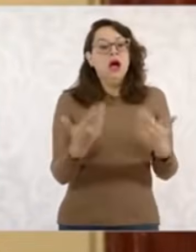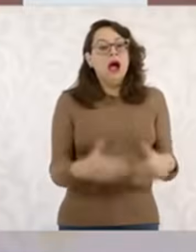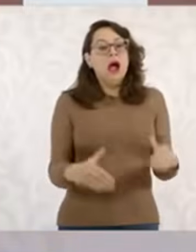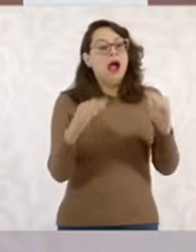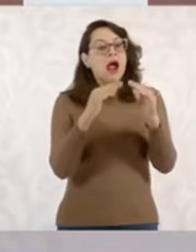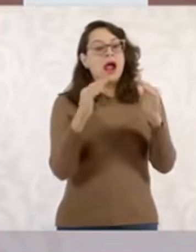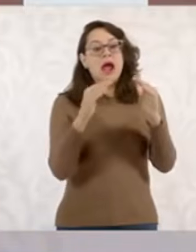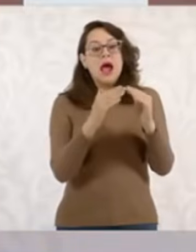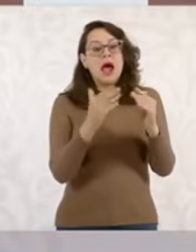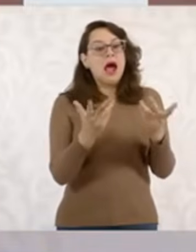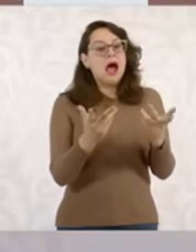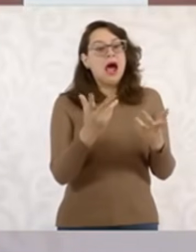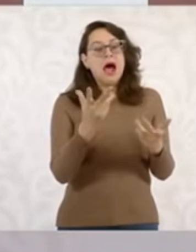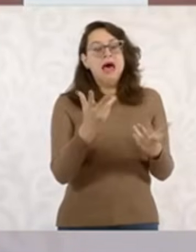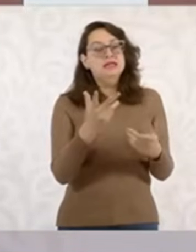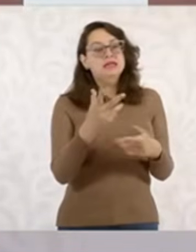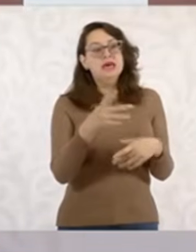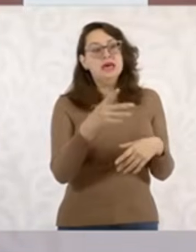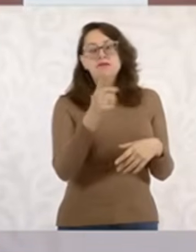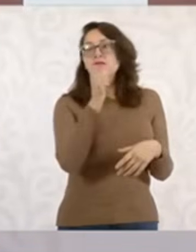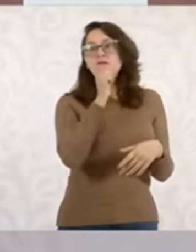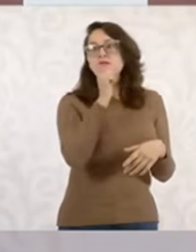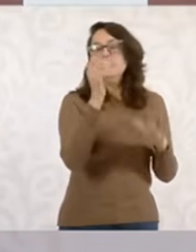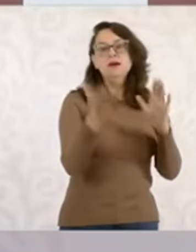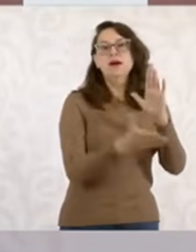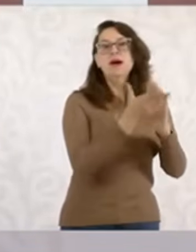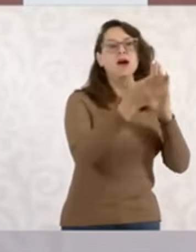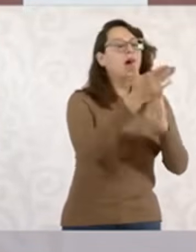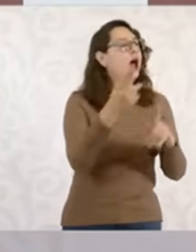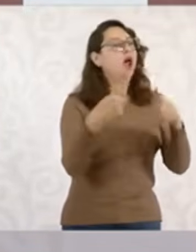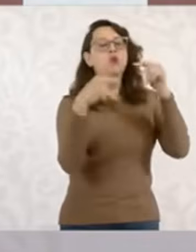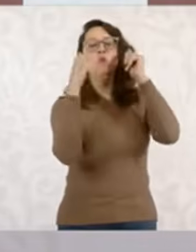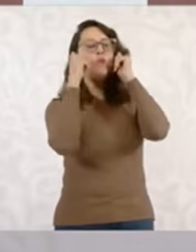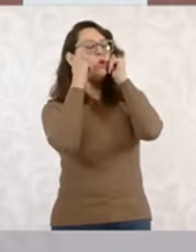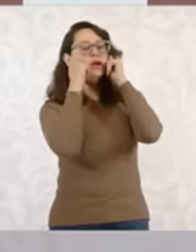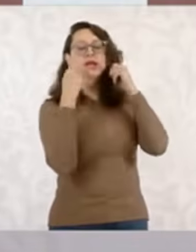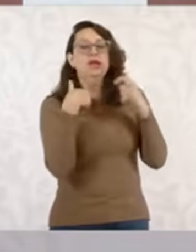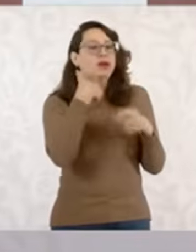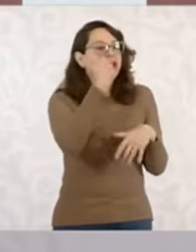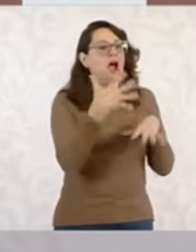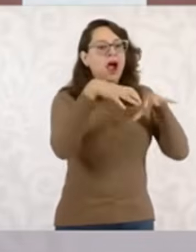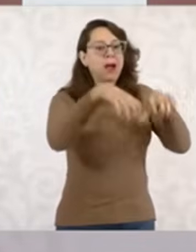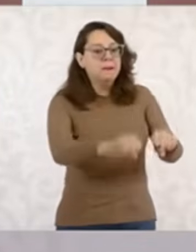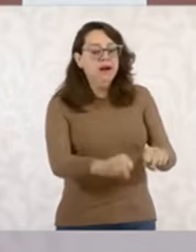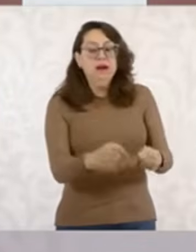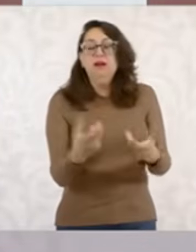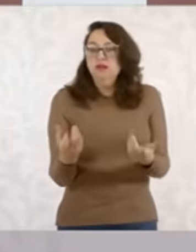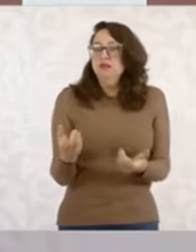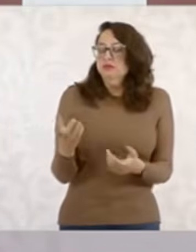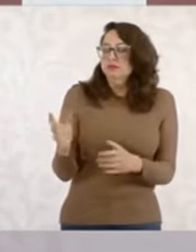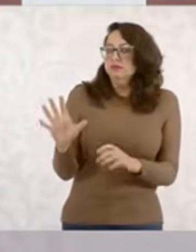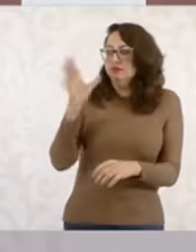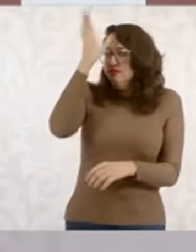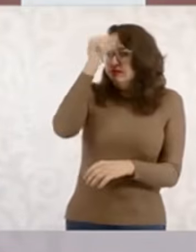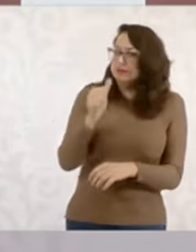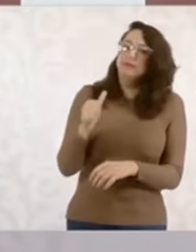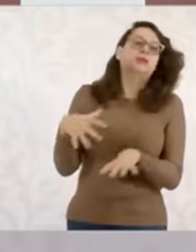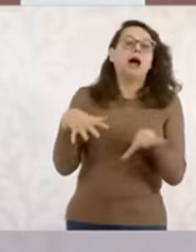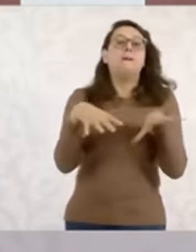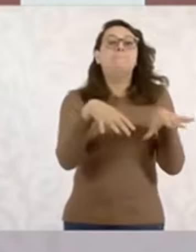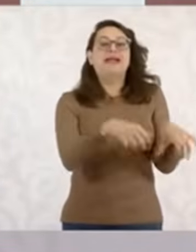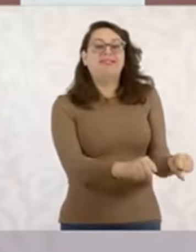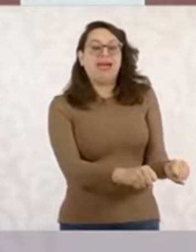ya quiero, a mí apártenmela. Y lo que estamos haciendo es recibiendo el pago,